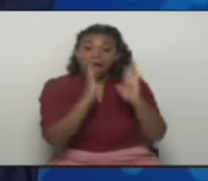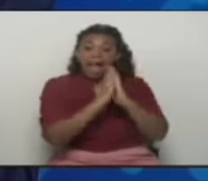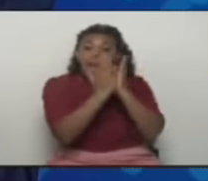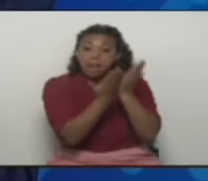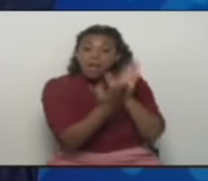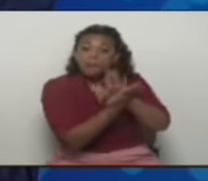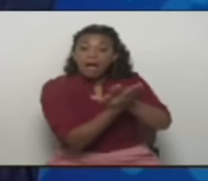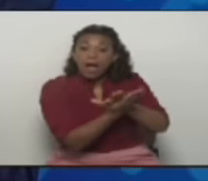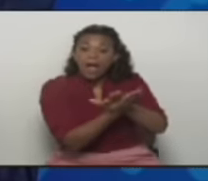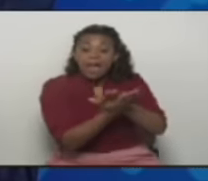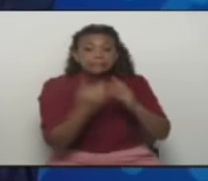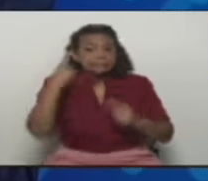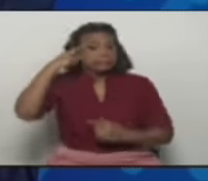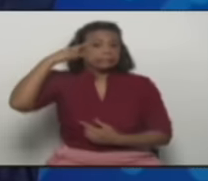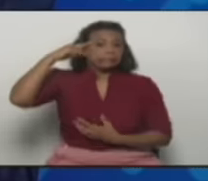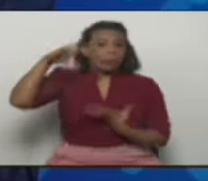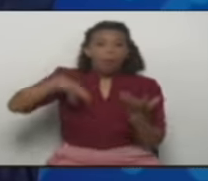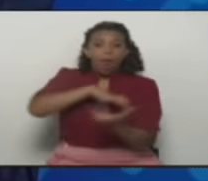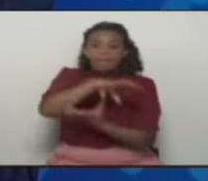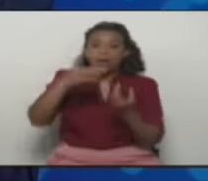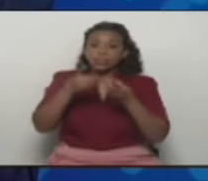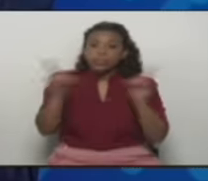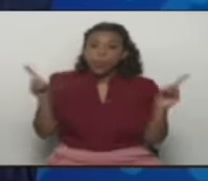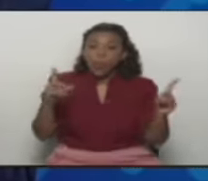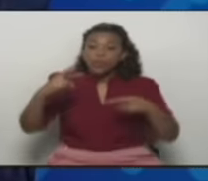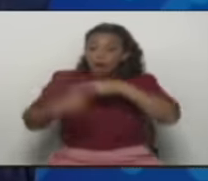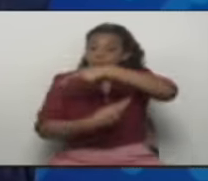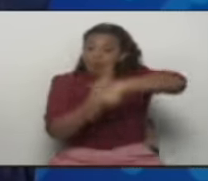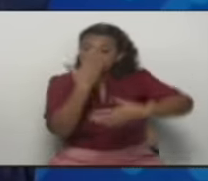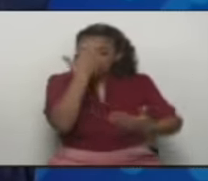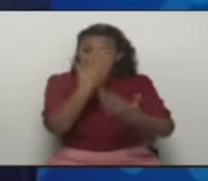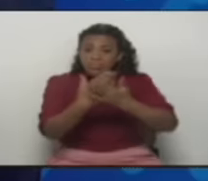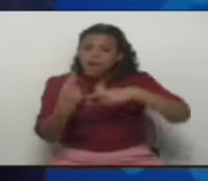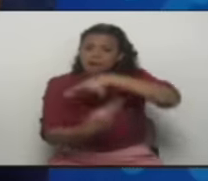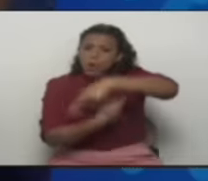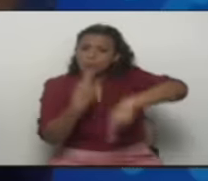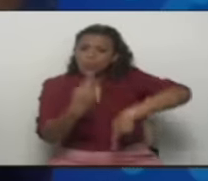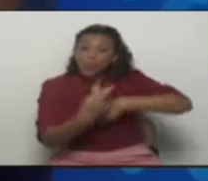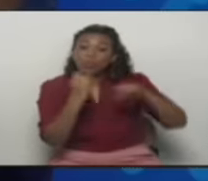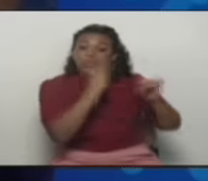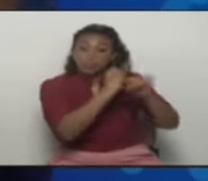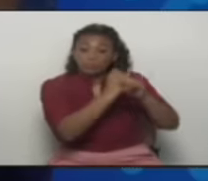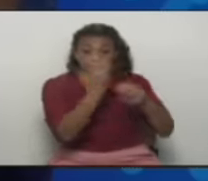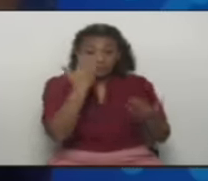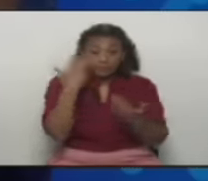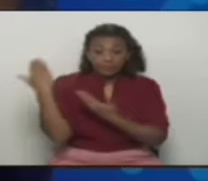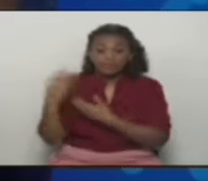El colapso de la democracia liberal frente a la revolución digital.